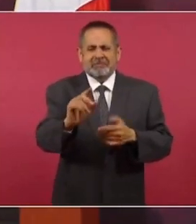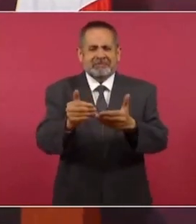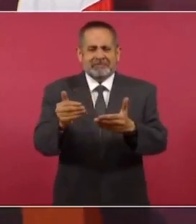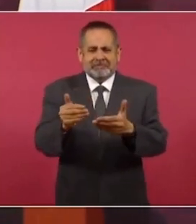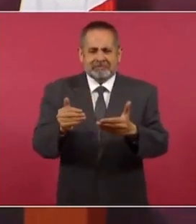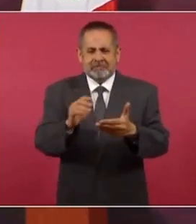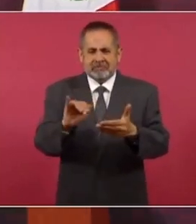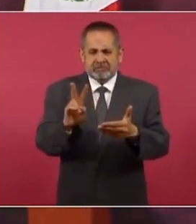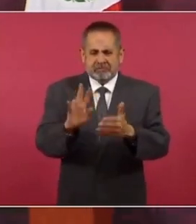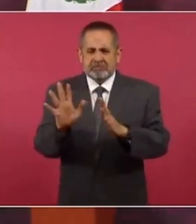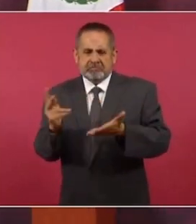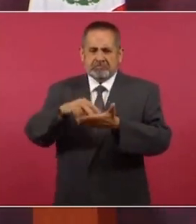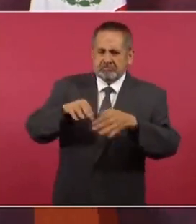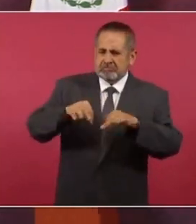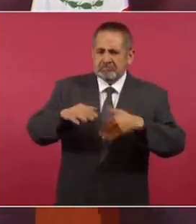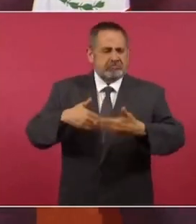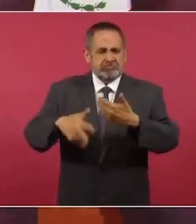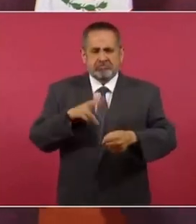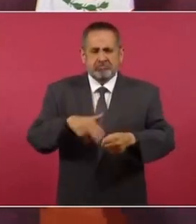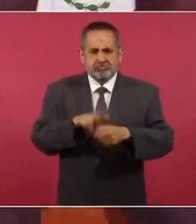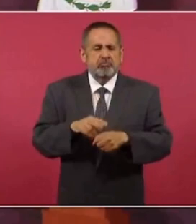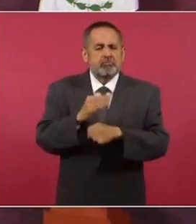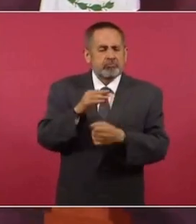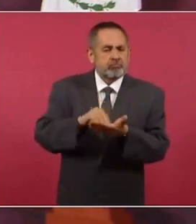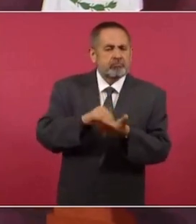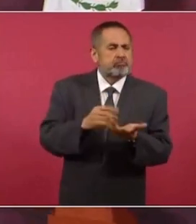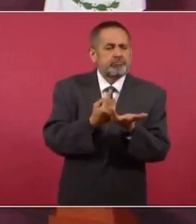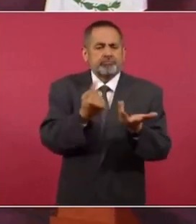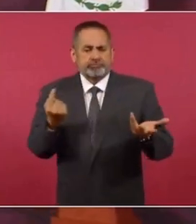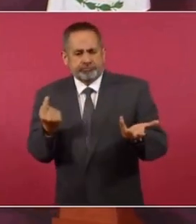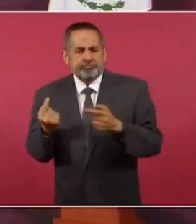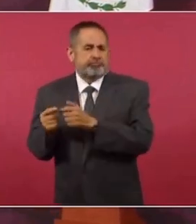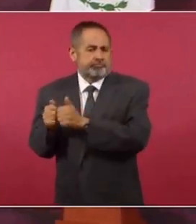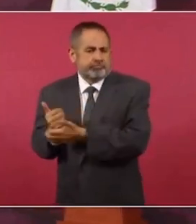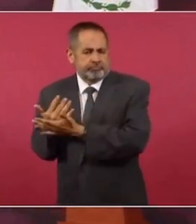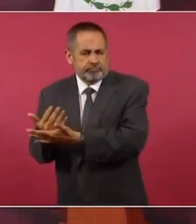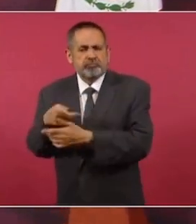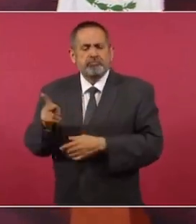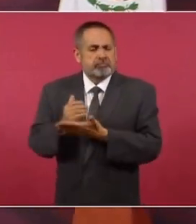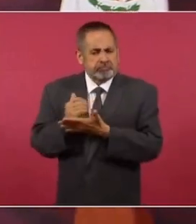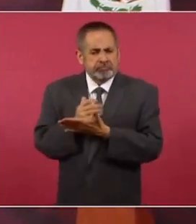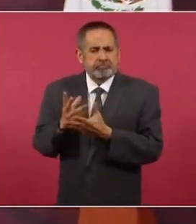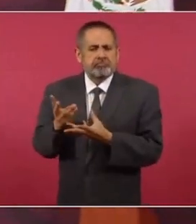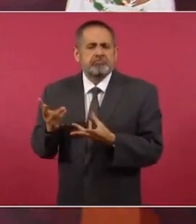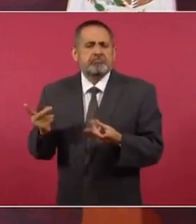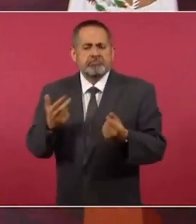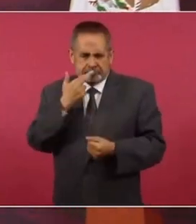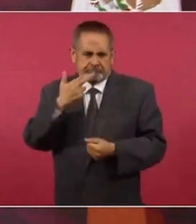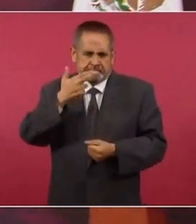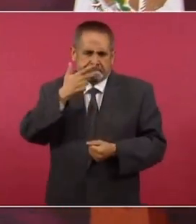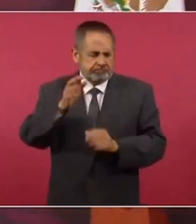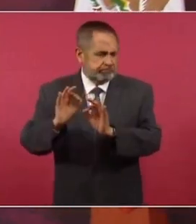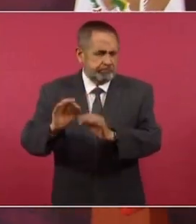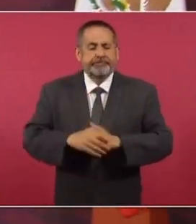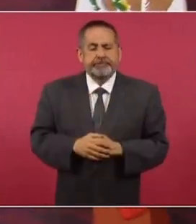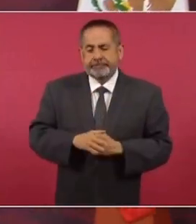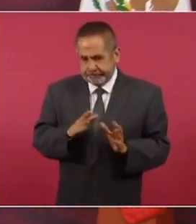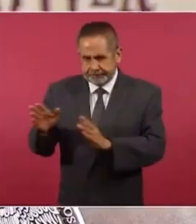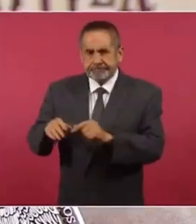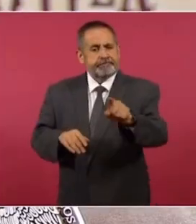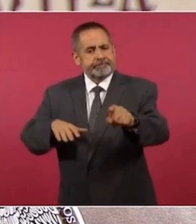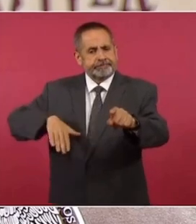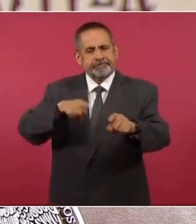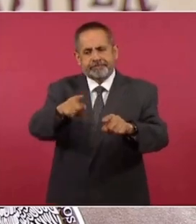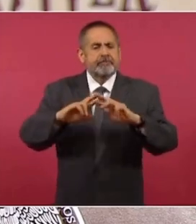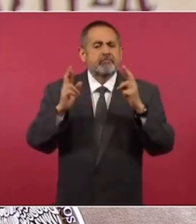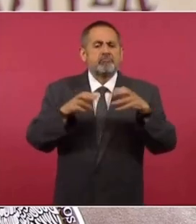sus actividades de manera normal. Continúa en aislamiento, pero ya recuperándose de la afección. Ahora bien, la reunión a la que usted se refiere, pues